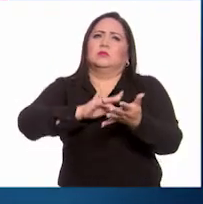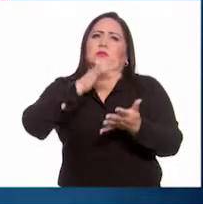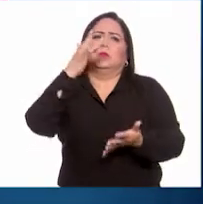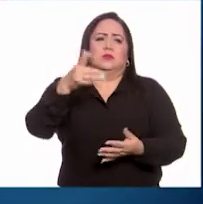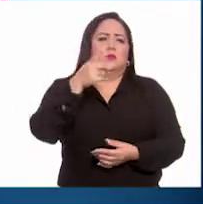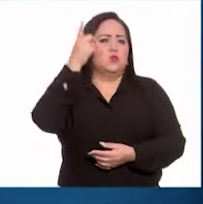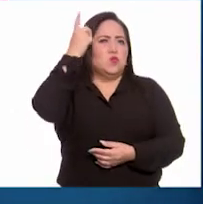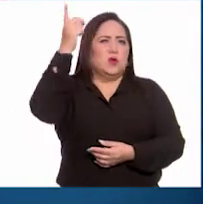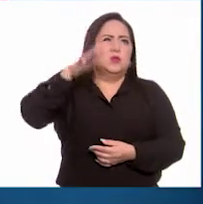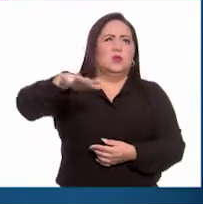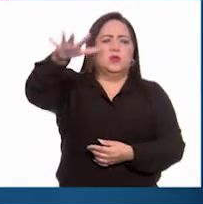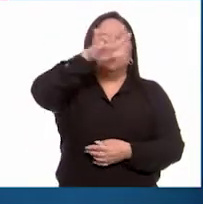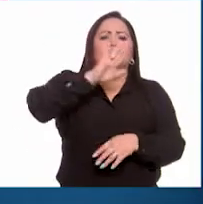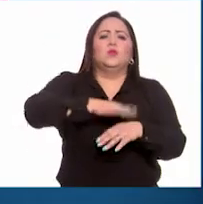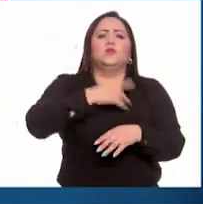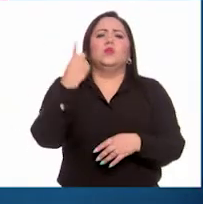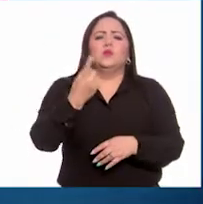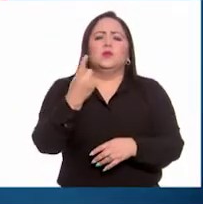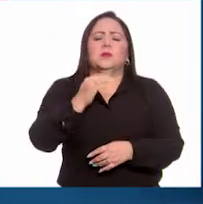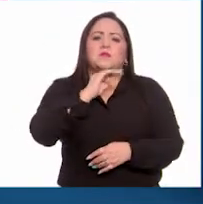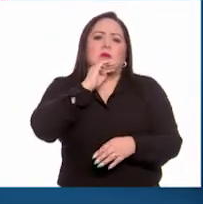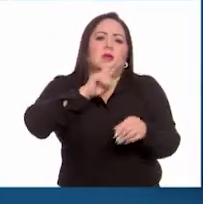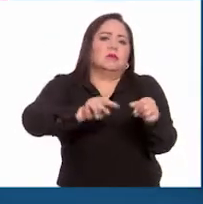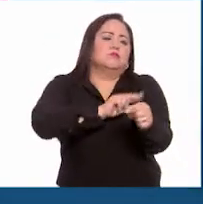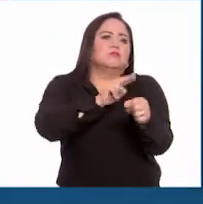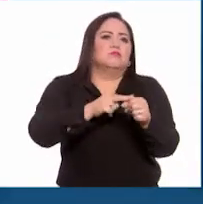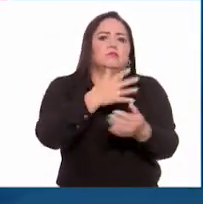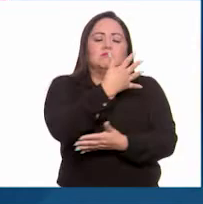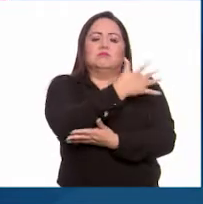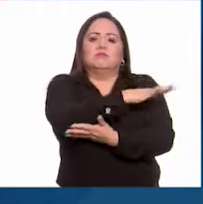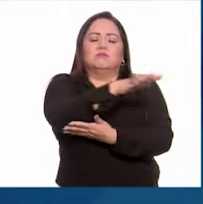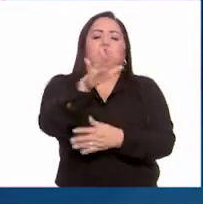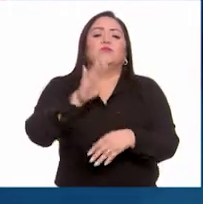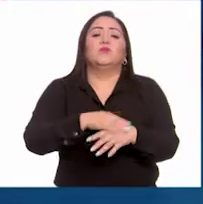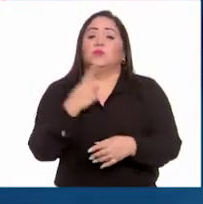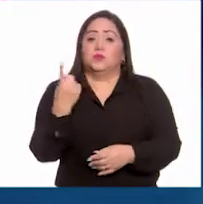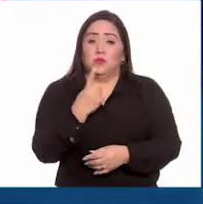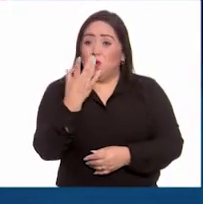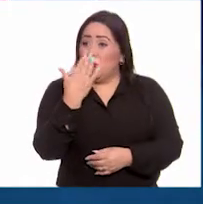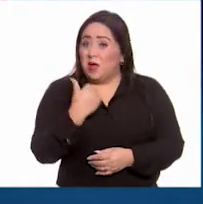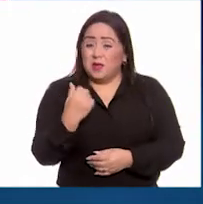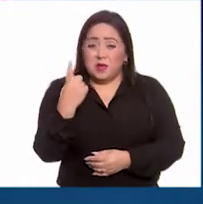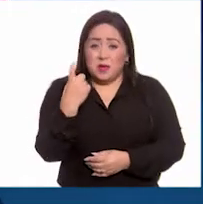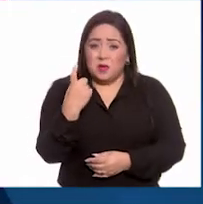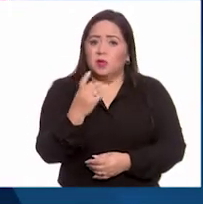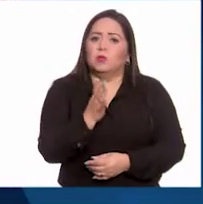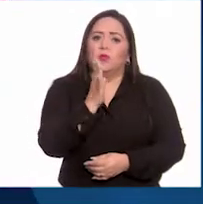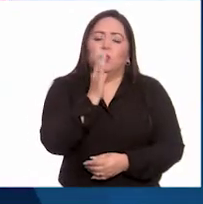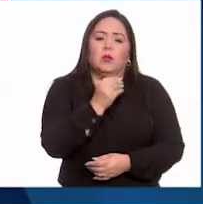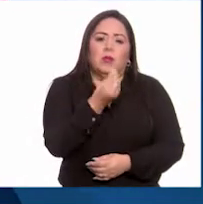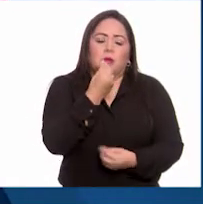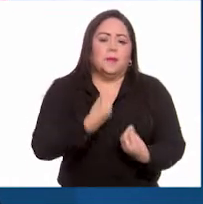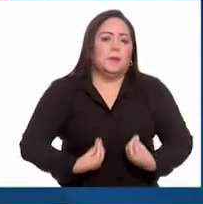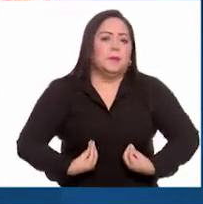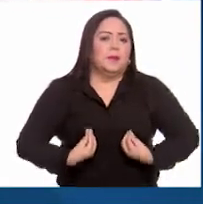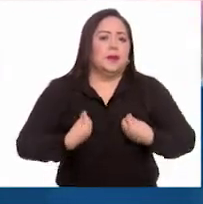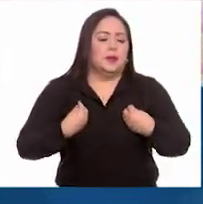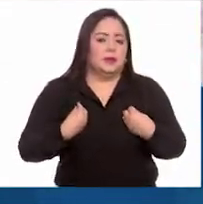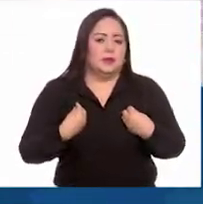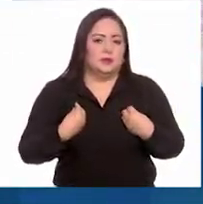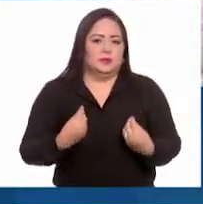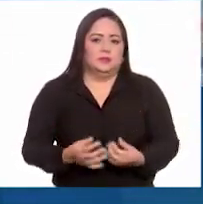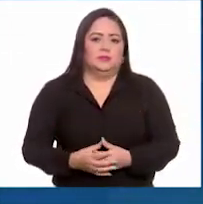los dueños del monte por aquel acto de la madre naturaleza, porque si no hay agua, no hay vida.